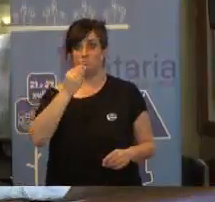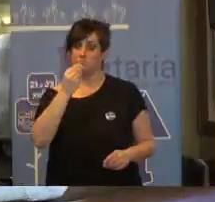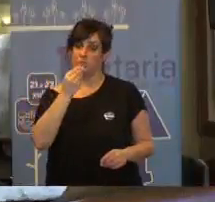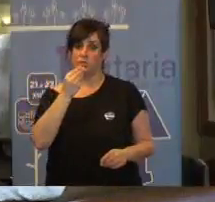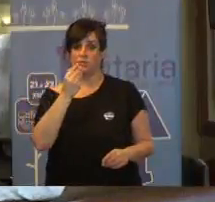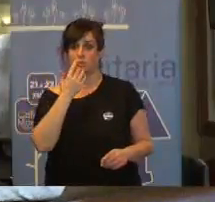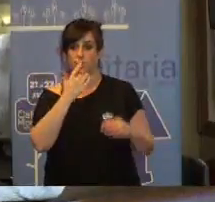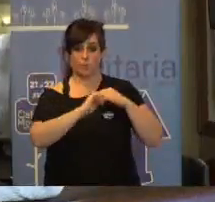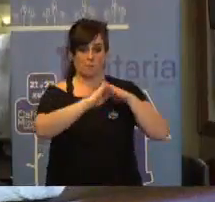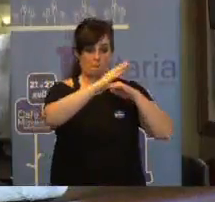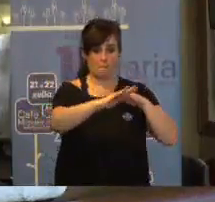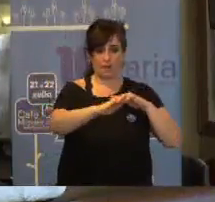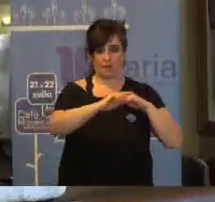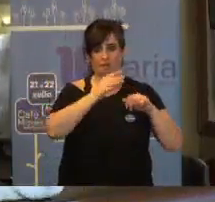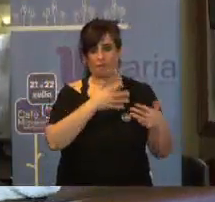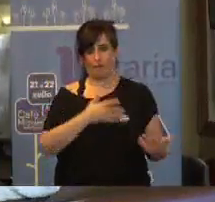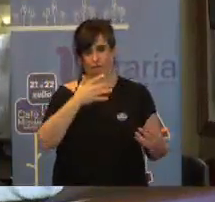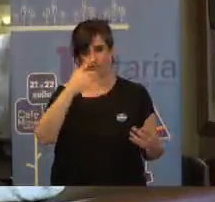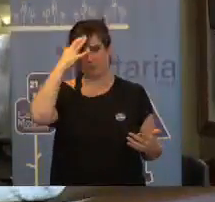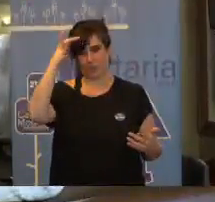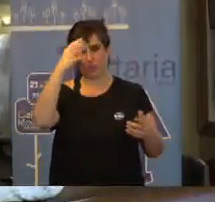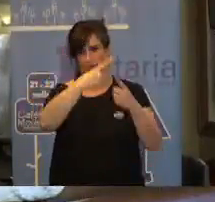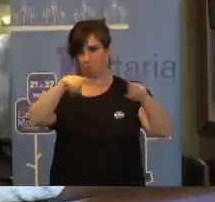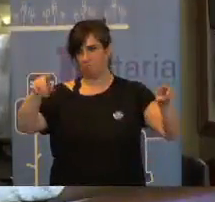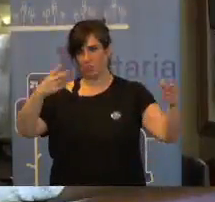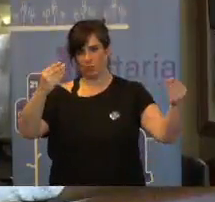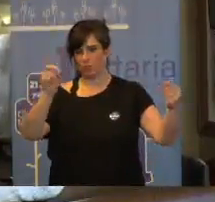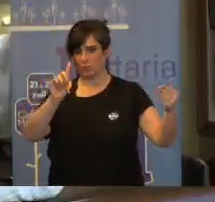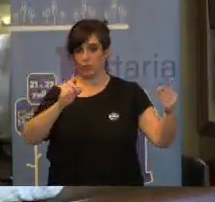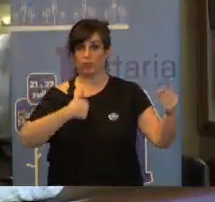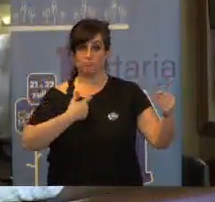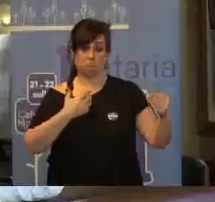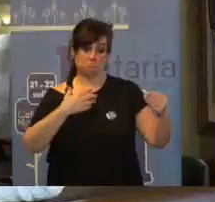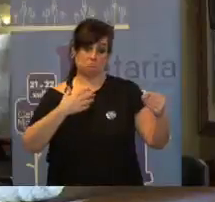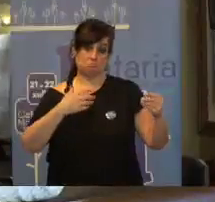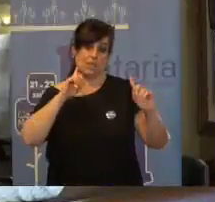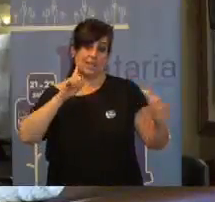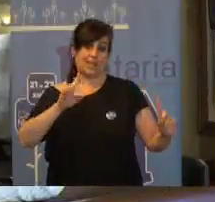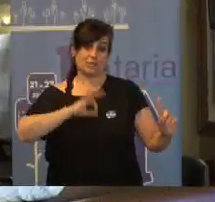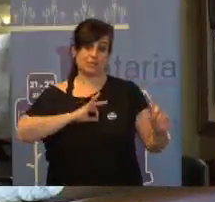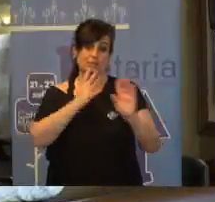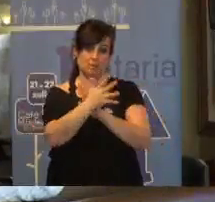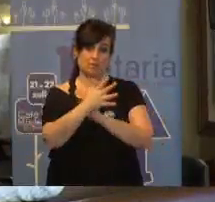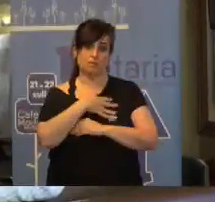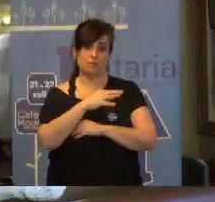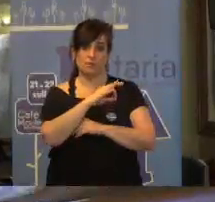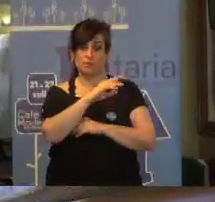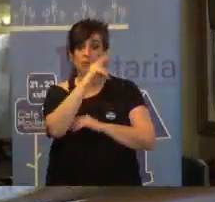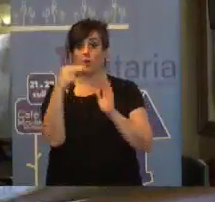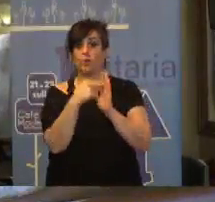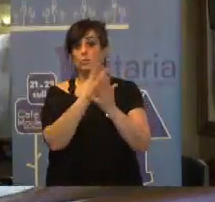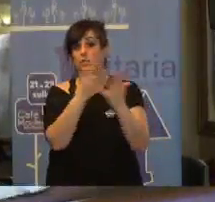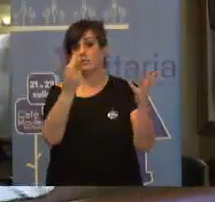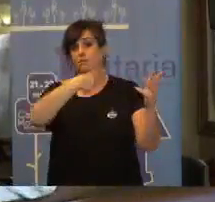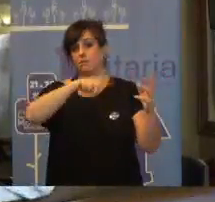entre mareas nestes momentos. Que dicir, eu podo explicar o caso de Pontevedra, onde no 2017 chegamos a un